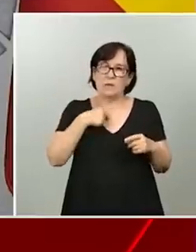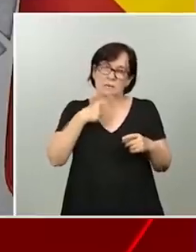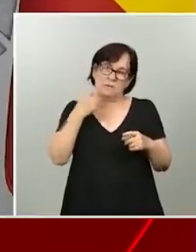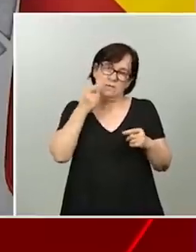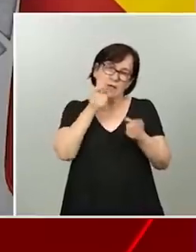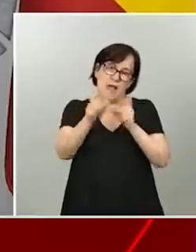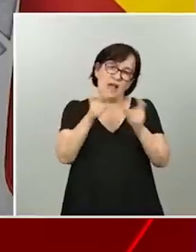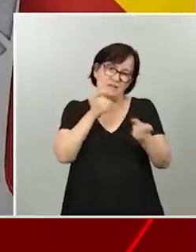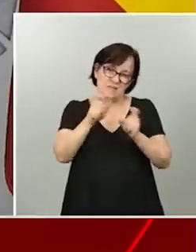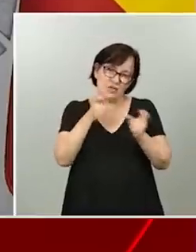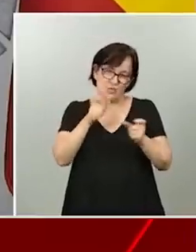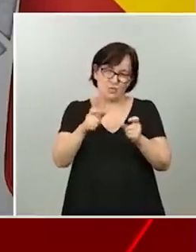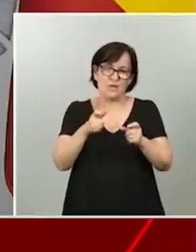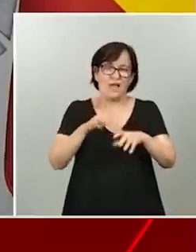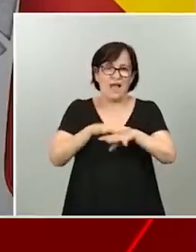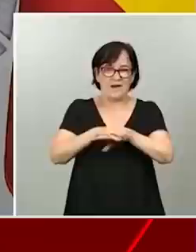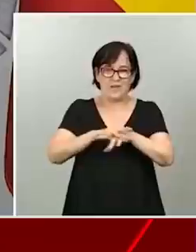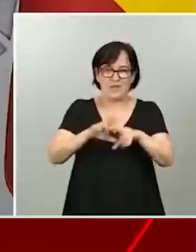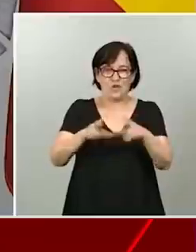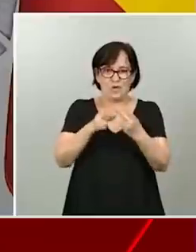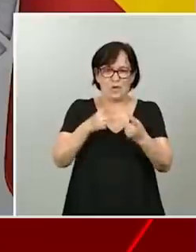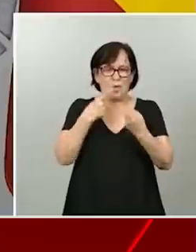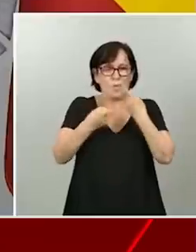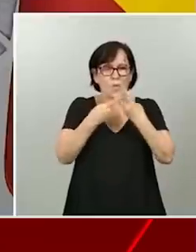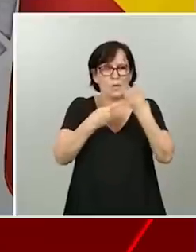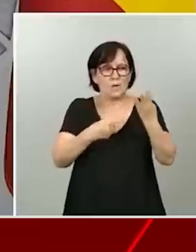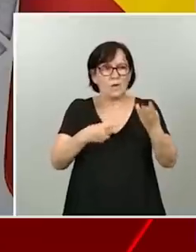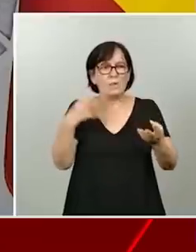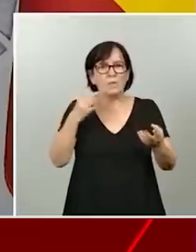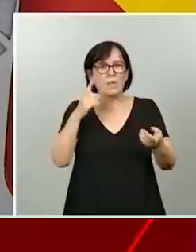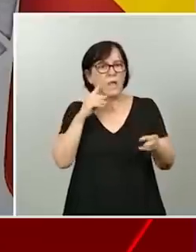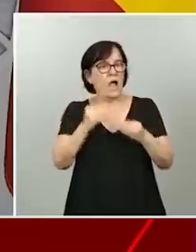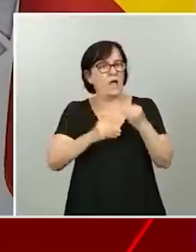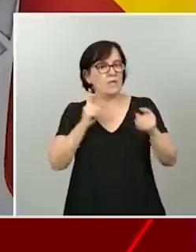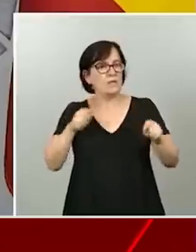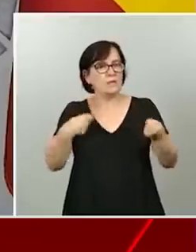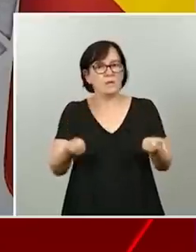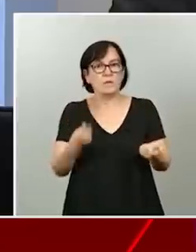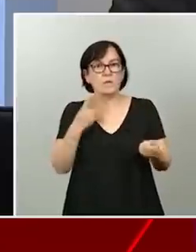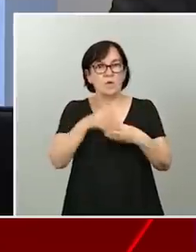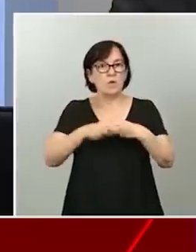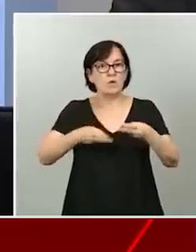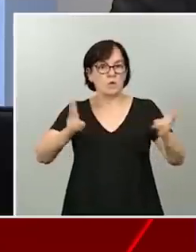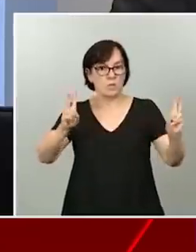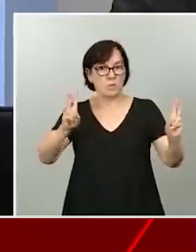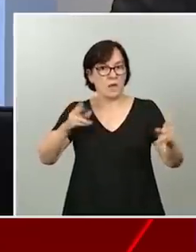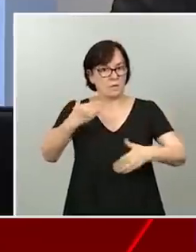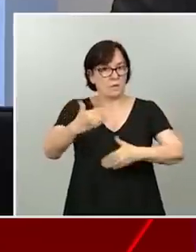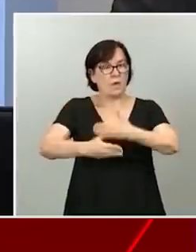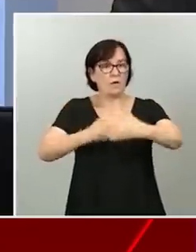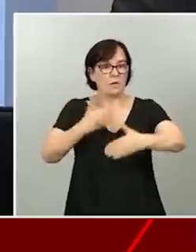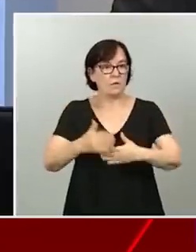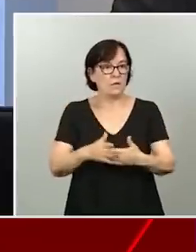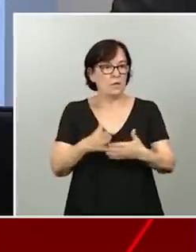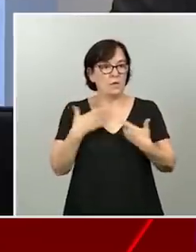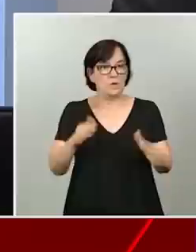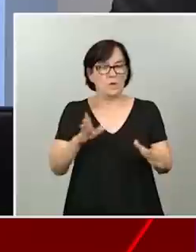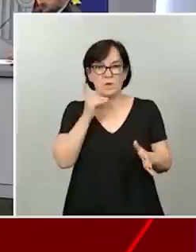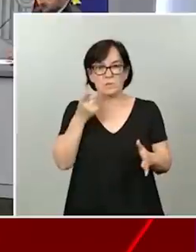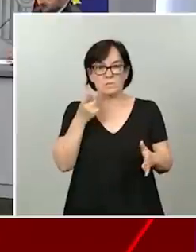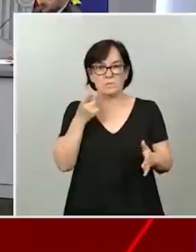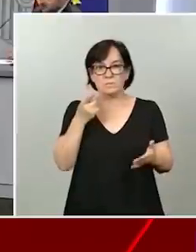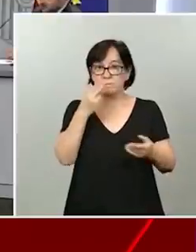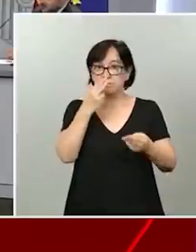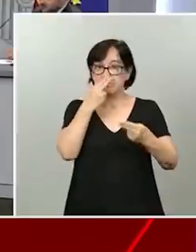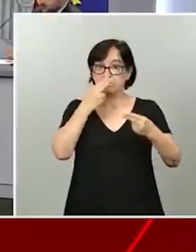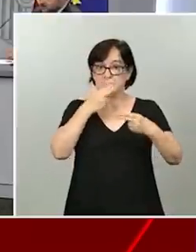insultarnos de igual a igual. No, no es verdad. O sea, cuando un político plantea ese tipo de dialéctica, lo que está diciendo es, yo quiero, en el fondo,